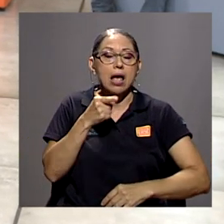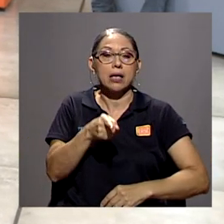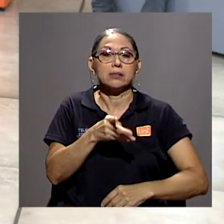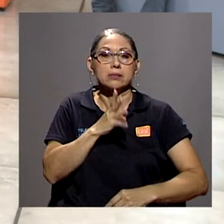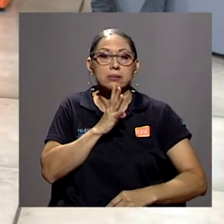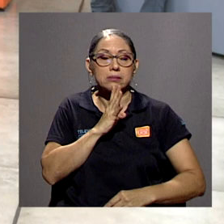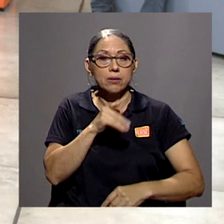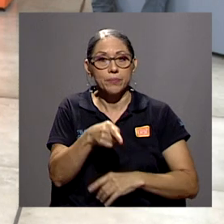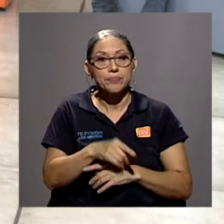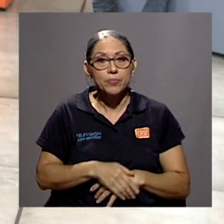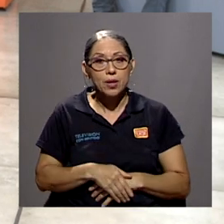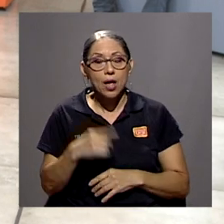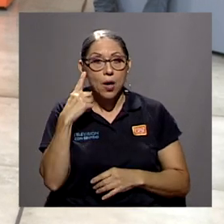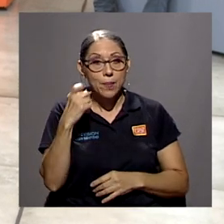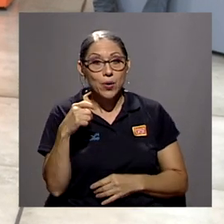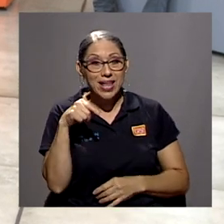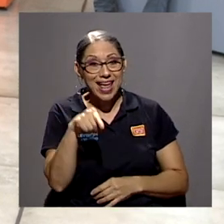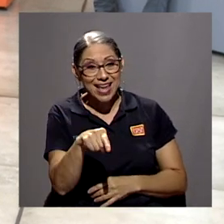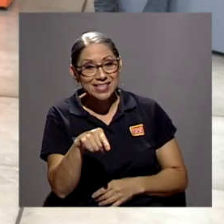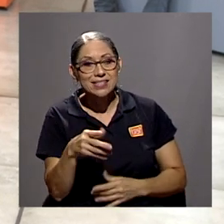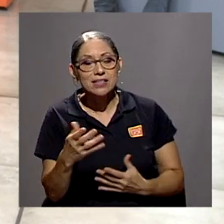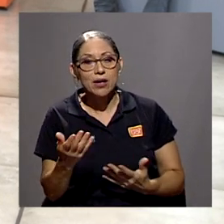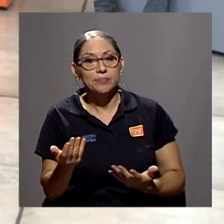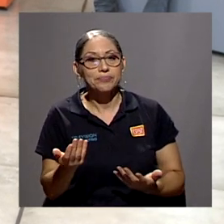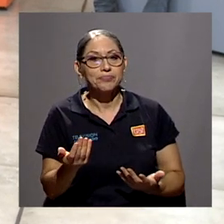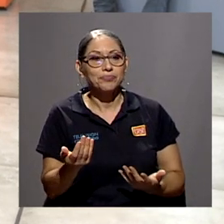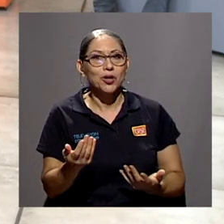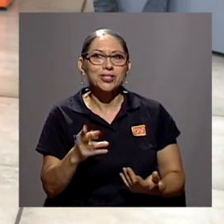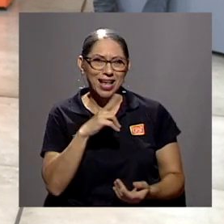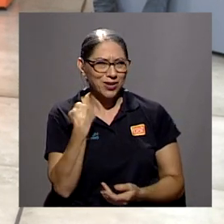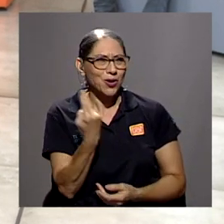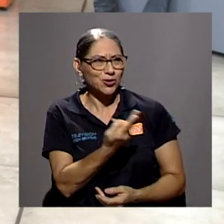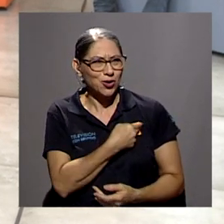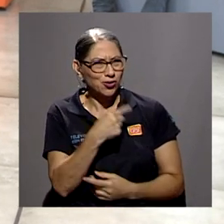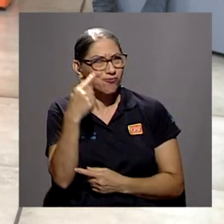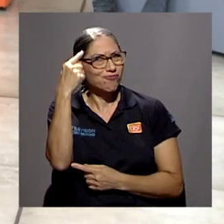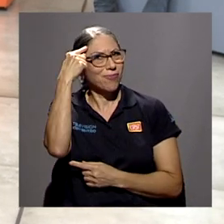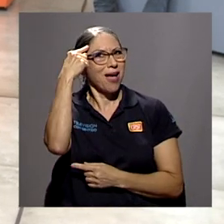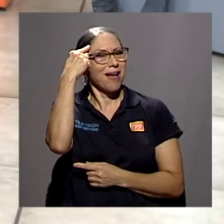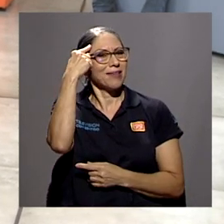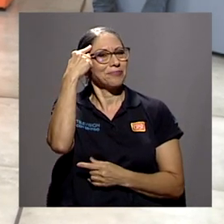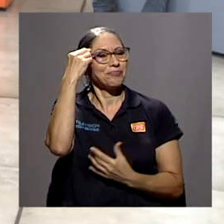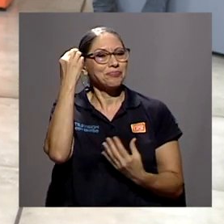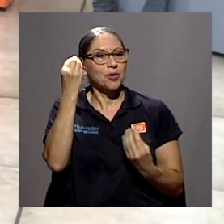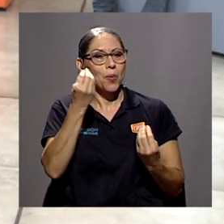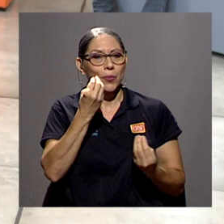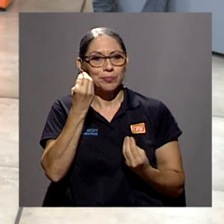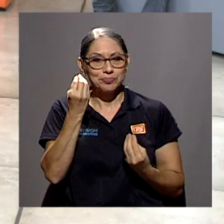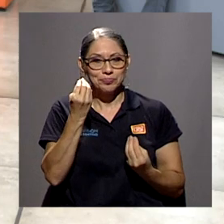qué por qué es esa y nosotros tenemos una mentalidad un poco